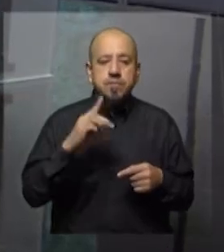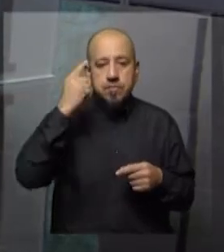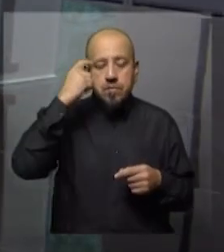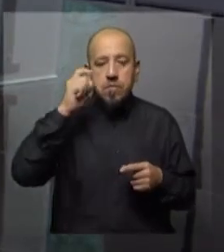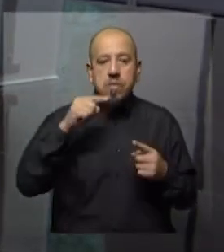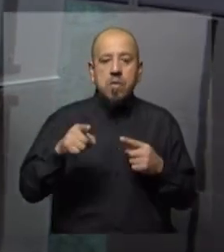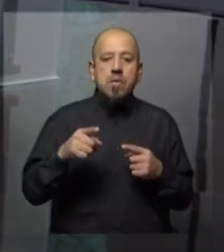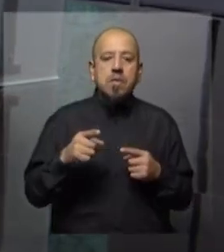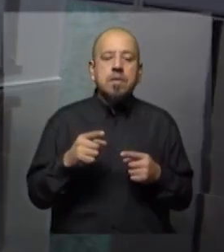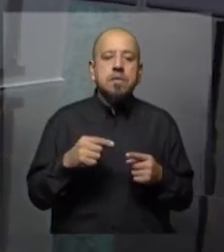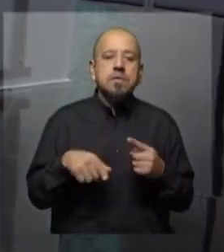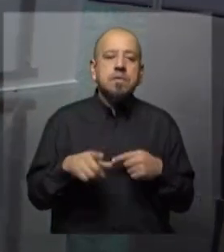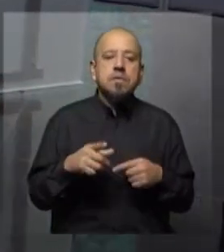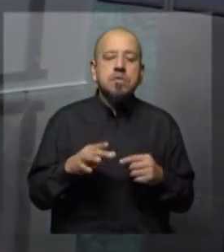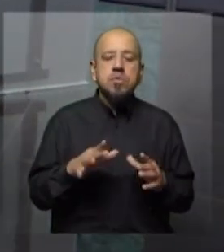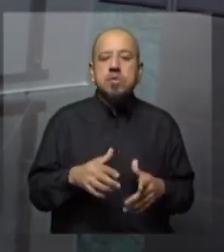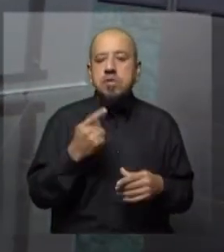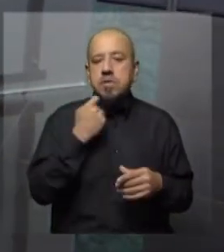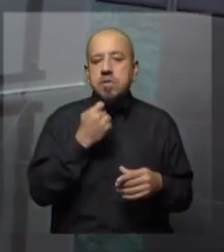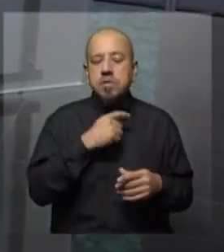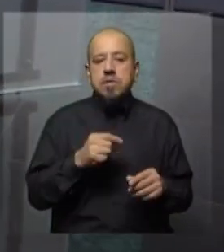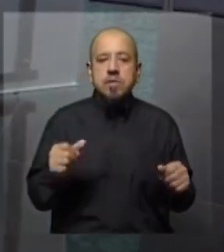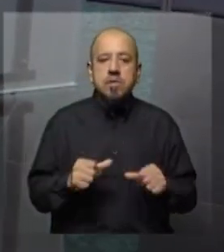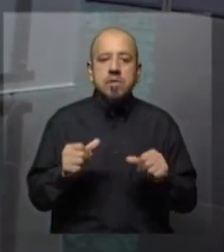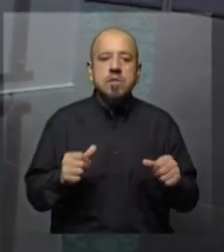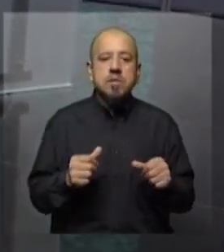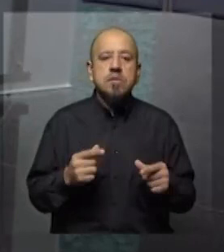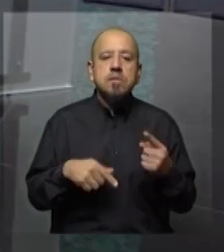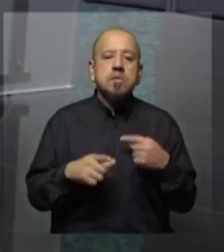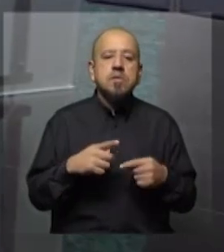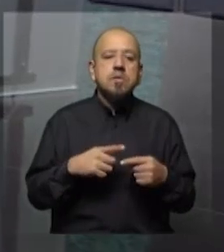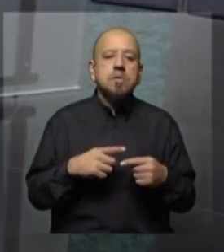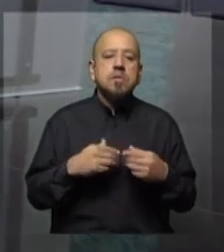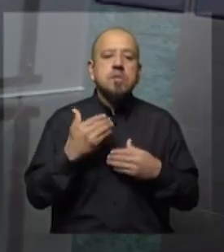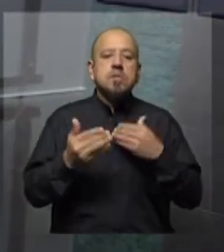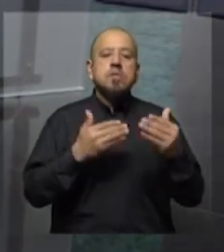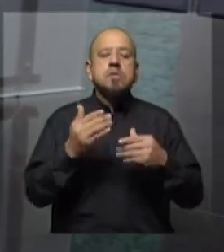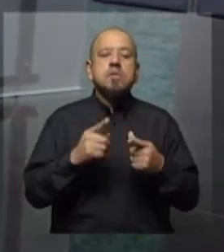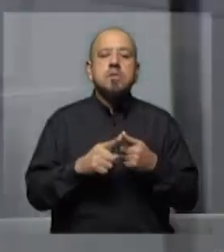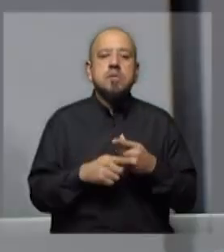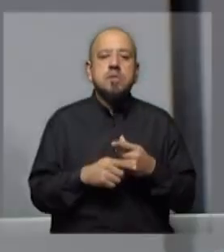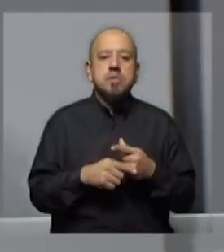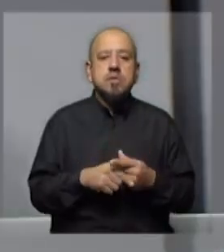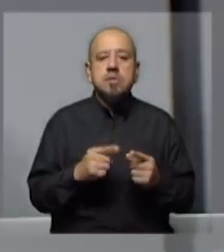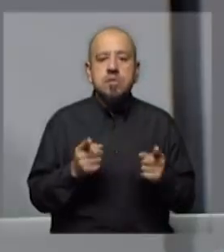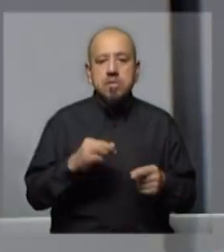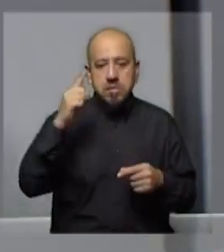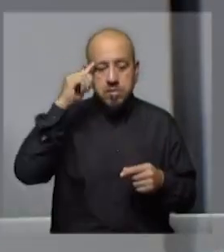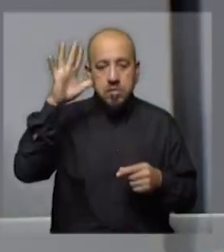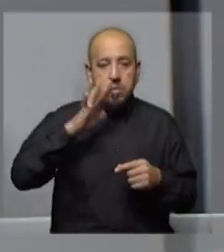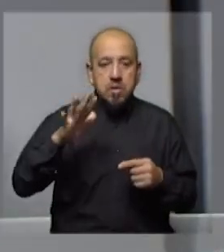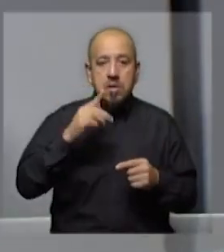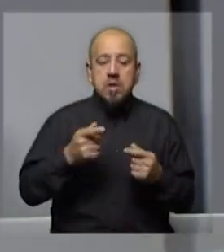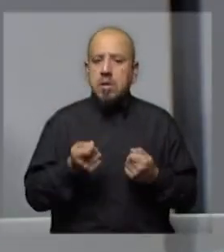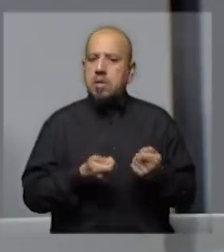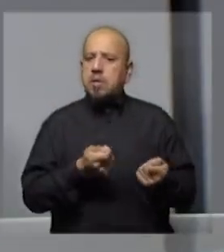de lo inacabado lo que no está terminado de hacer largarlo a la Esfera pública me imagino además en tensión hasta con